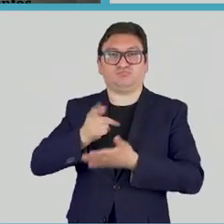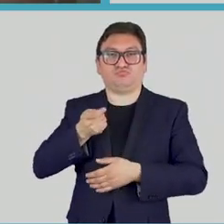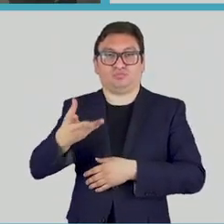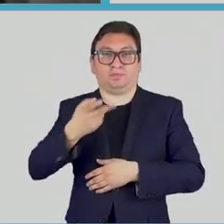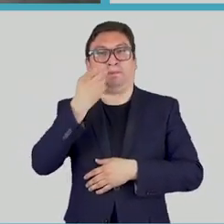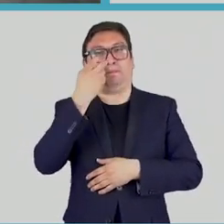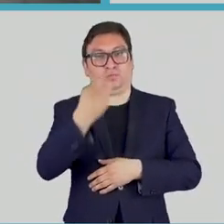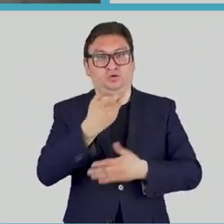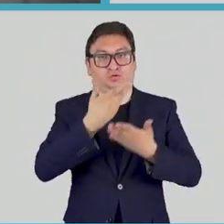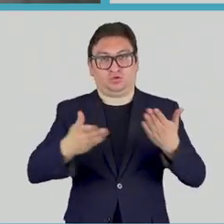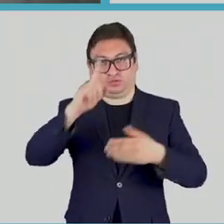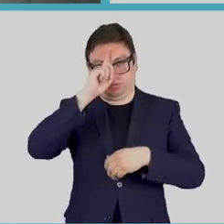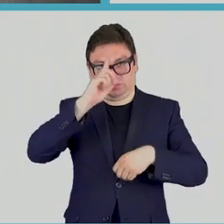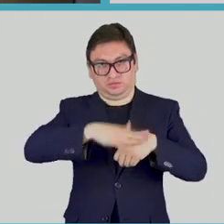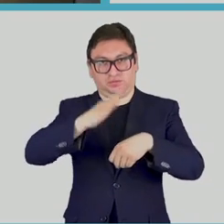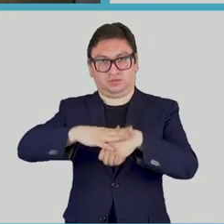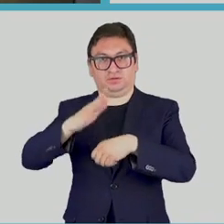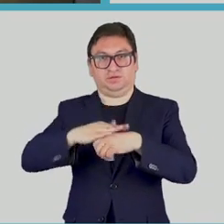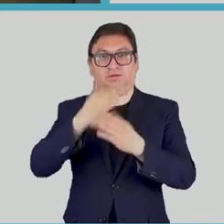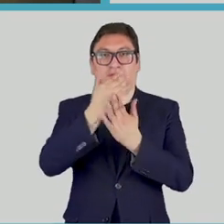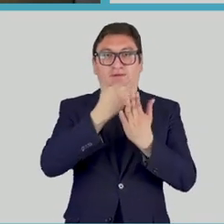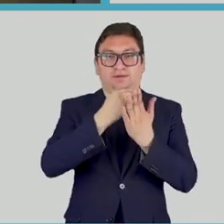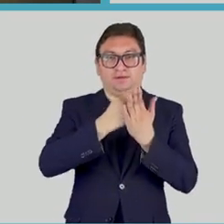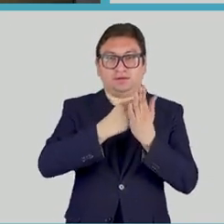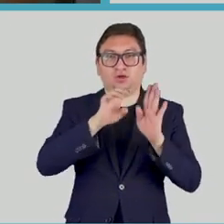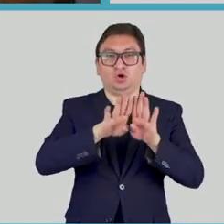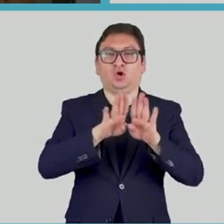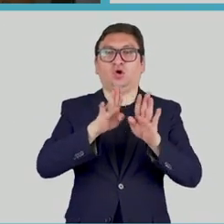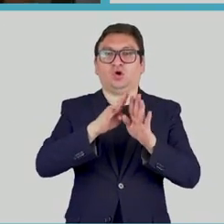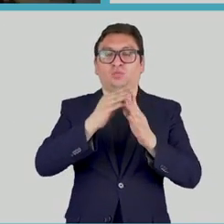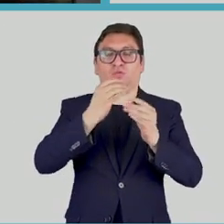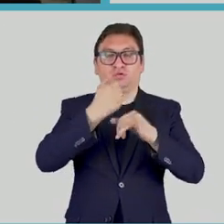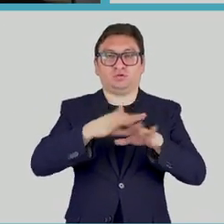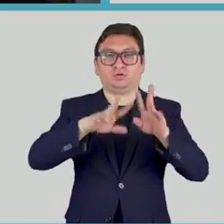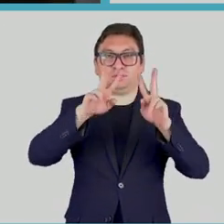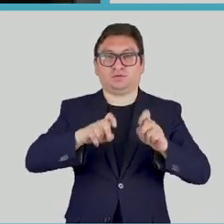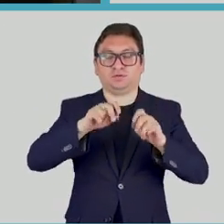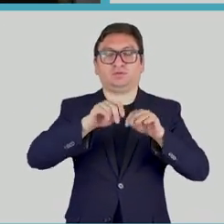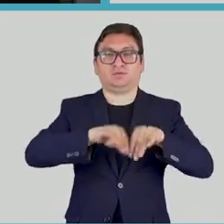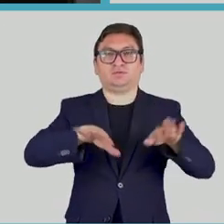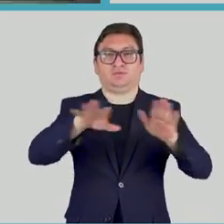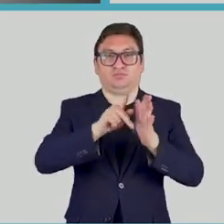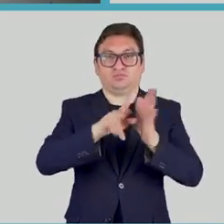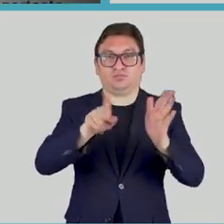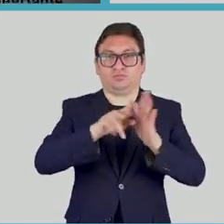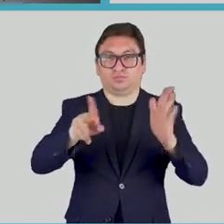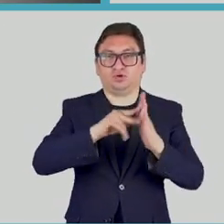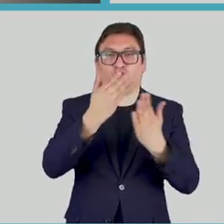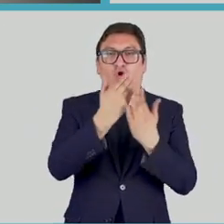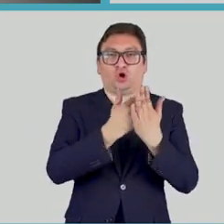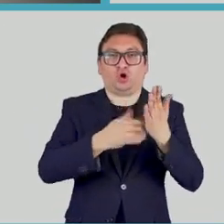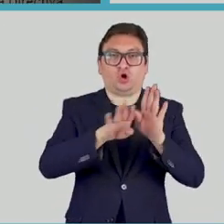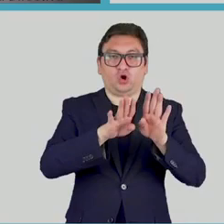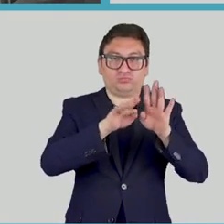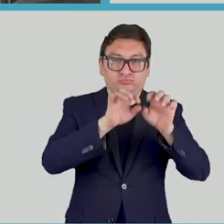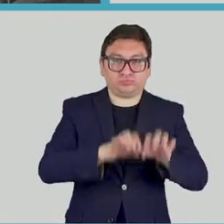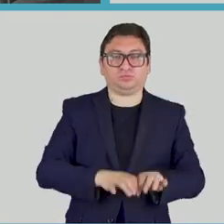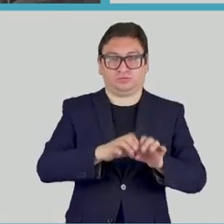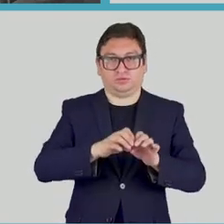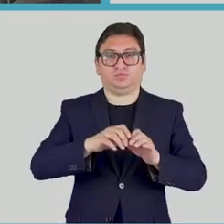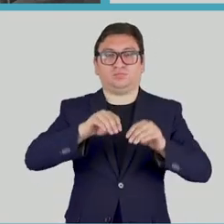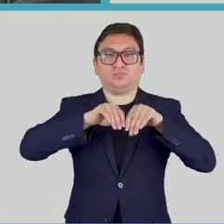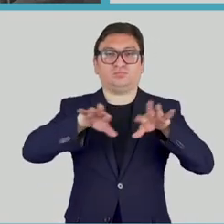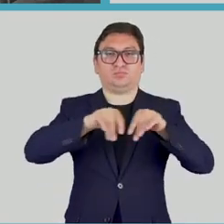en esta ocasión recomendamos la guía de estilo sobre discapacidad para profesionales de los medios de comunicación